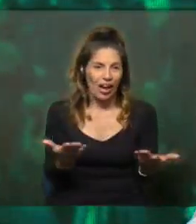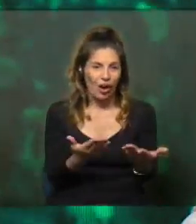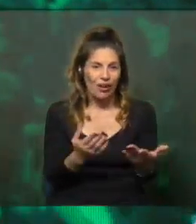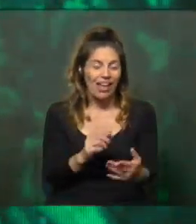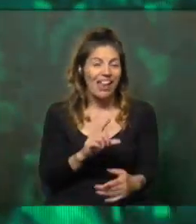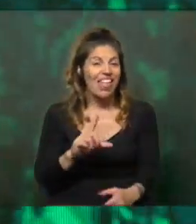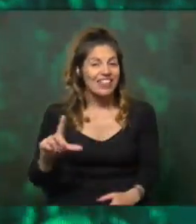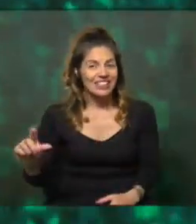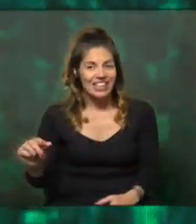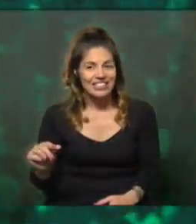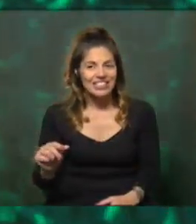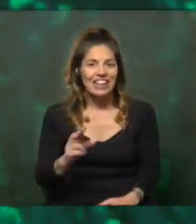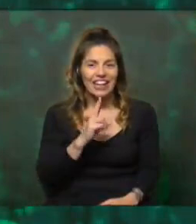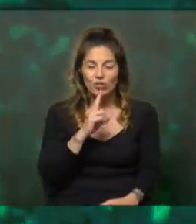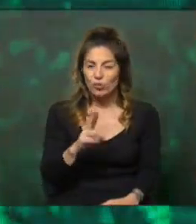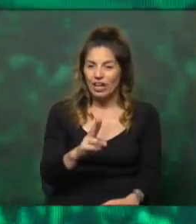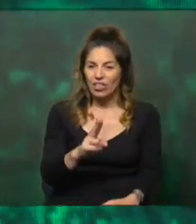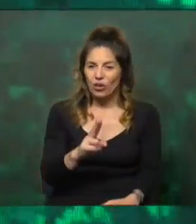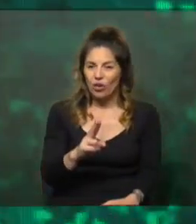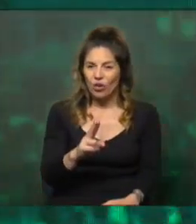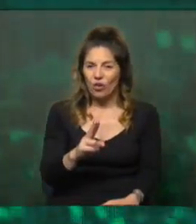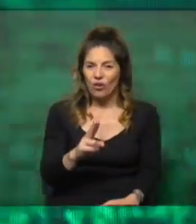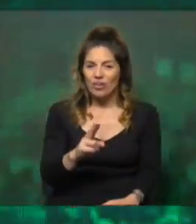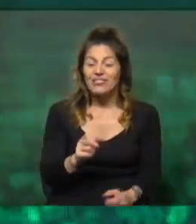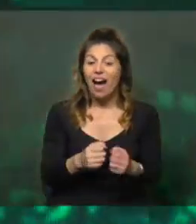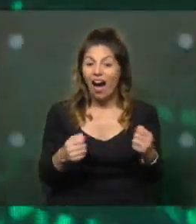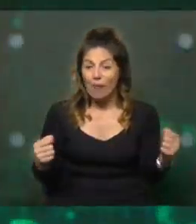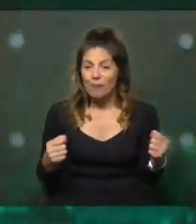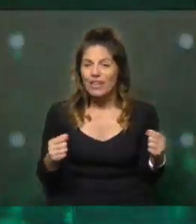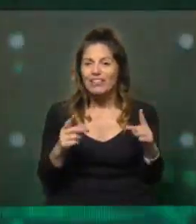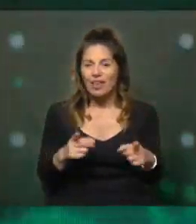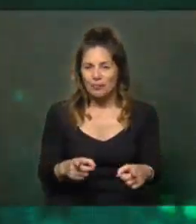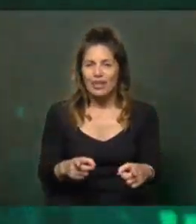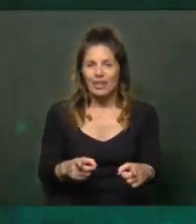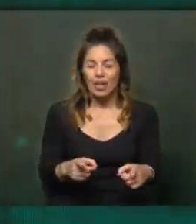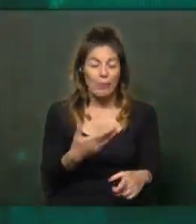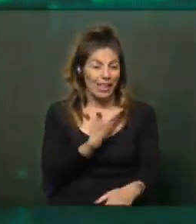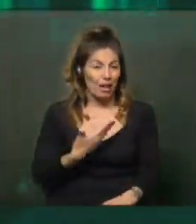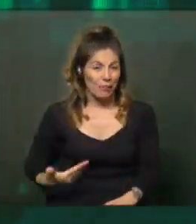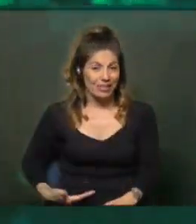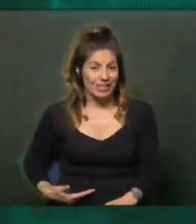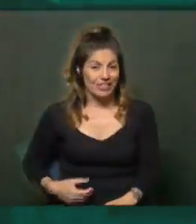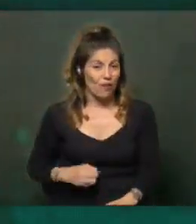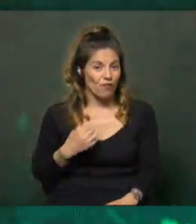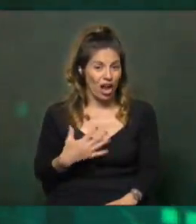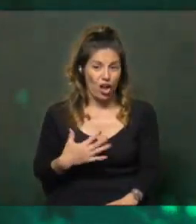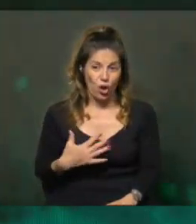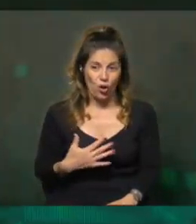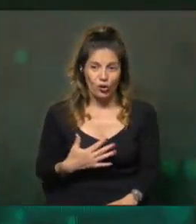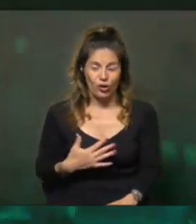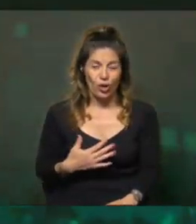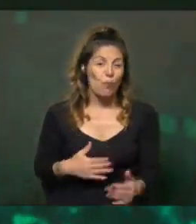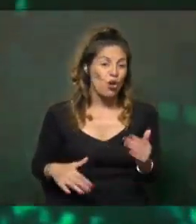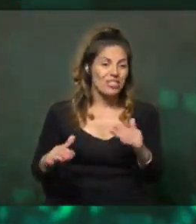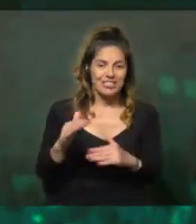distancia del resultado es lo suficientemente amplia también como para que el presidente cobre un valor por